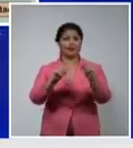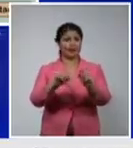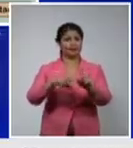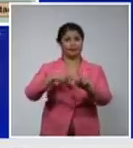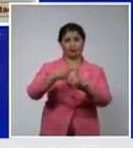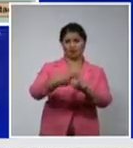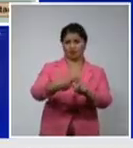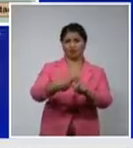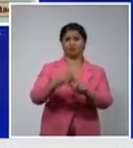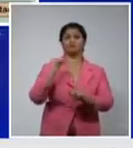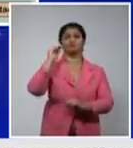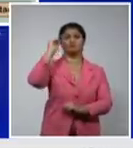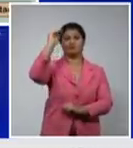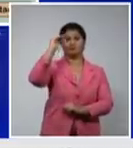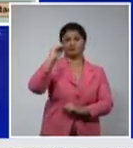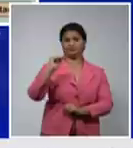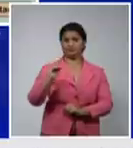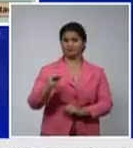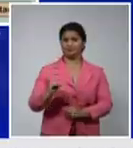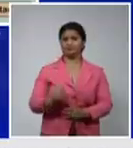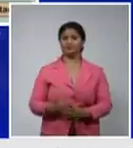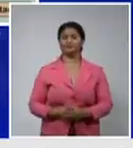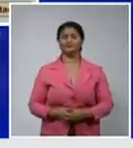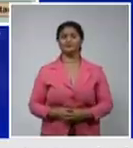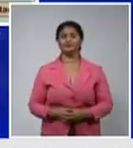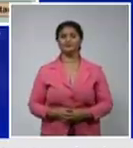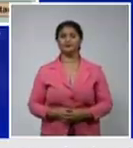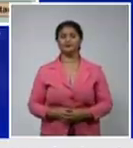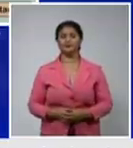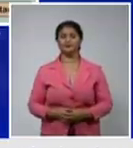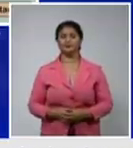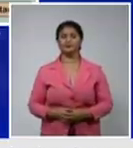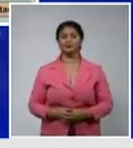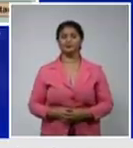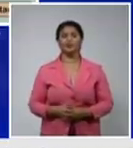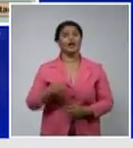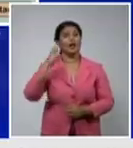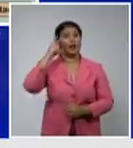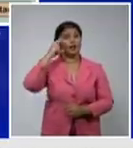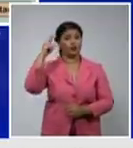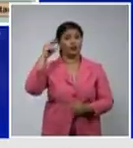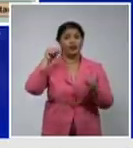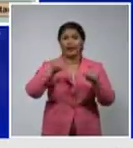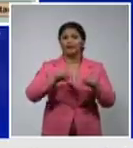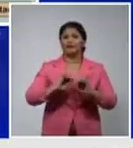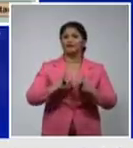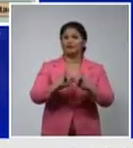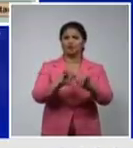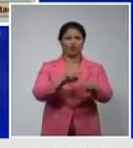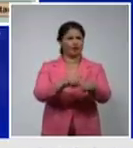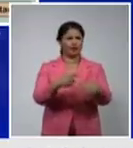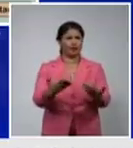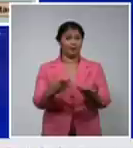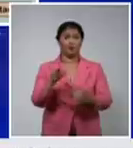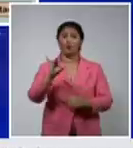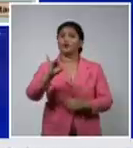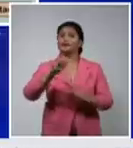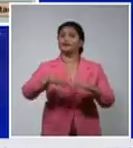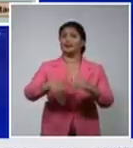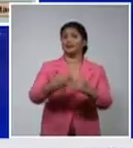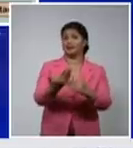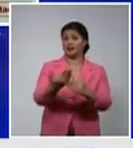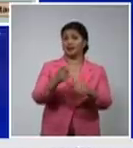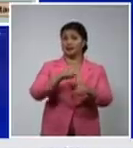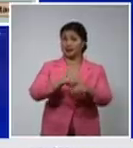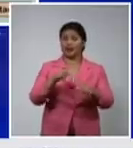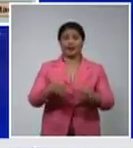es siempre la tasa de los casos confirmados en los últimos 15 días, que es realmente lo que tiene valor desde